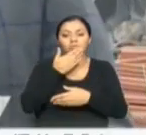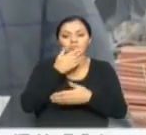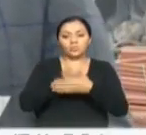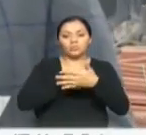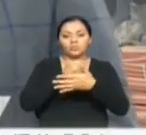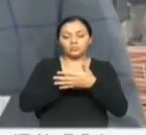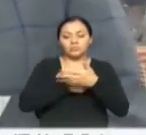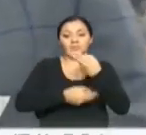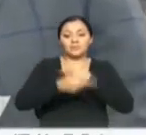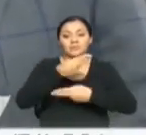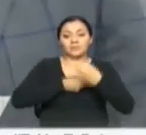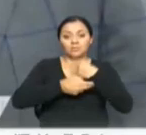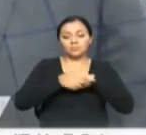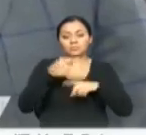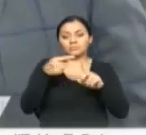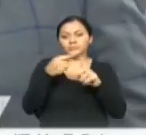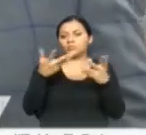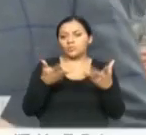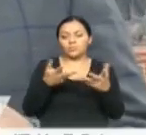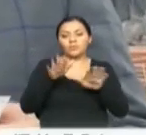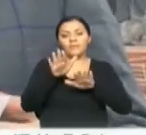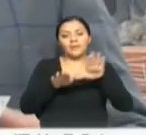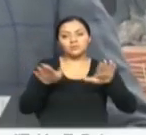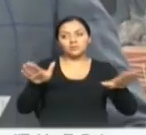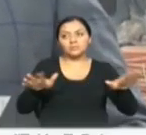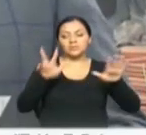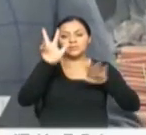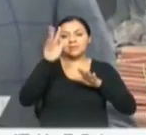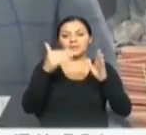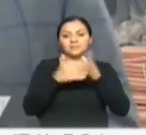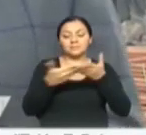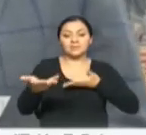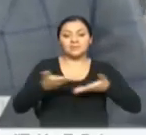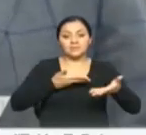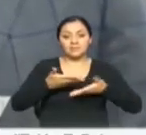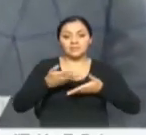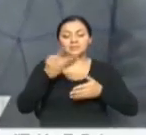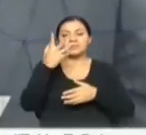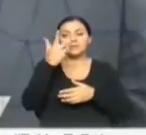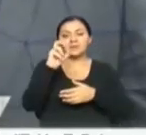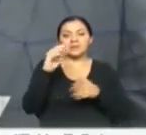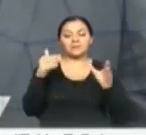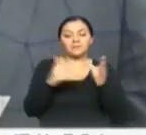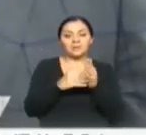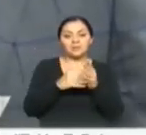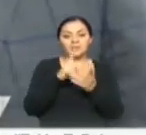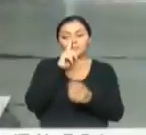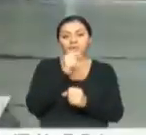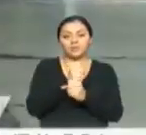los comerciantes. Hay alrededor de 3.000 tiendas y 30.000 empleados.